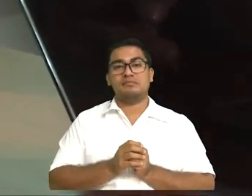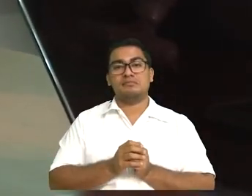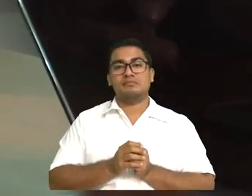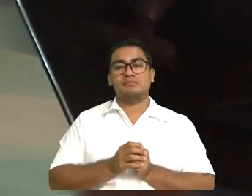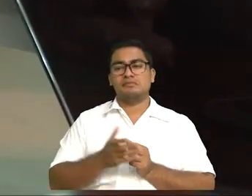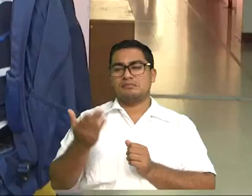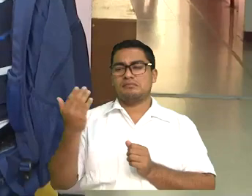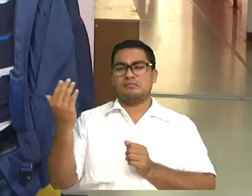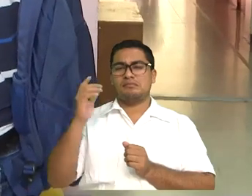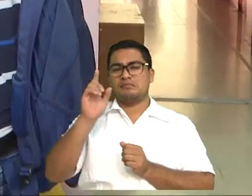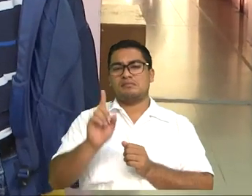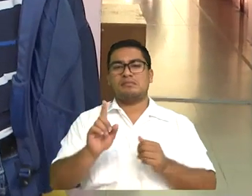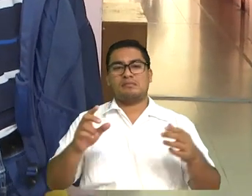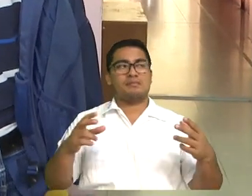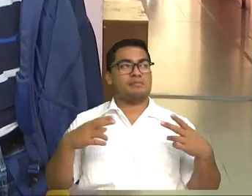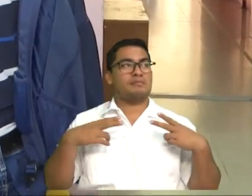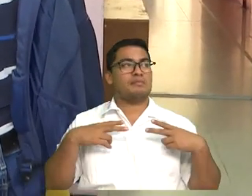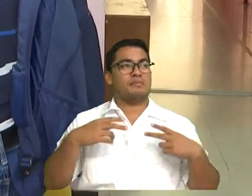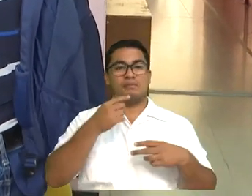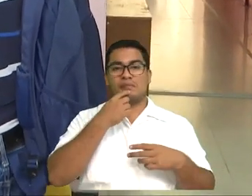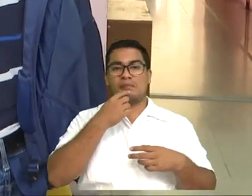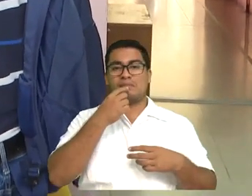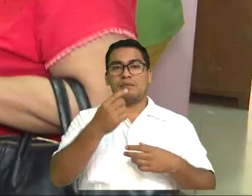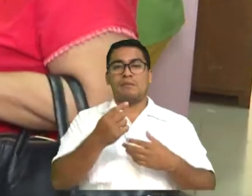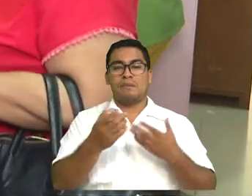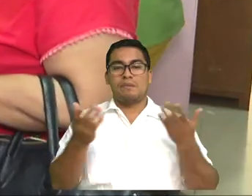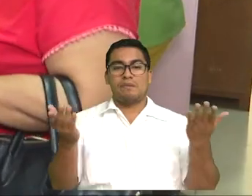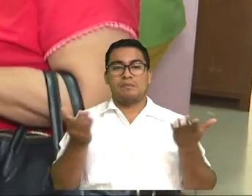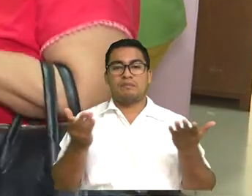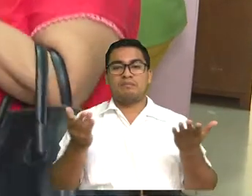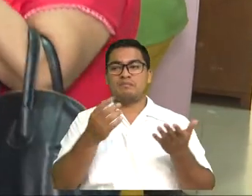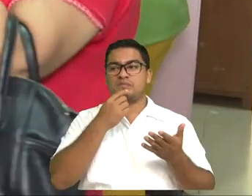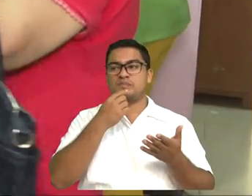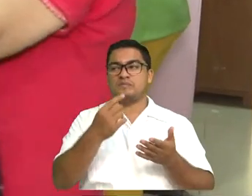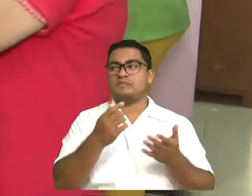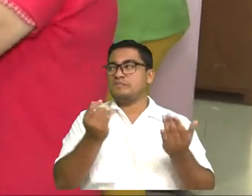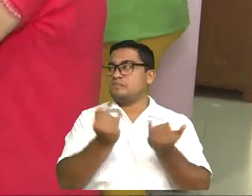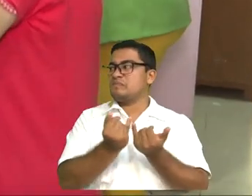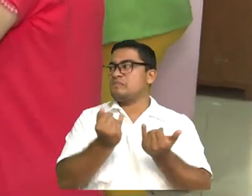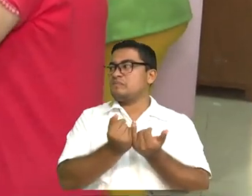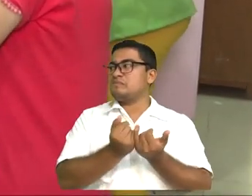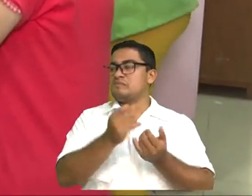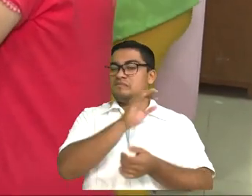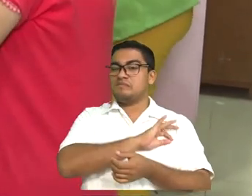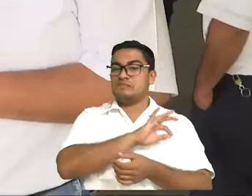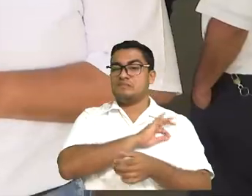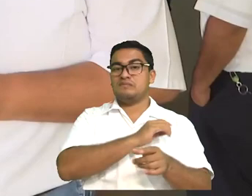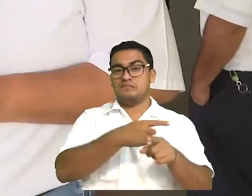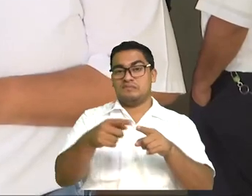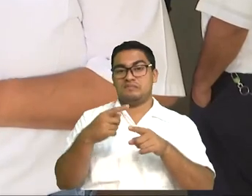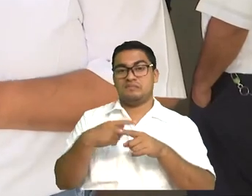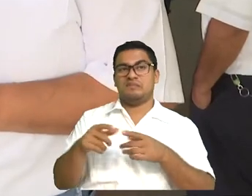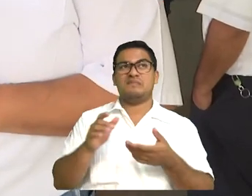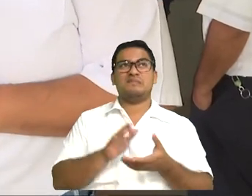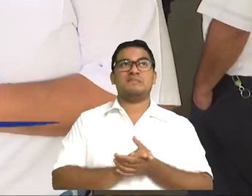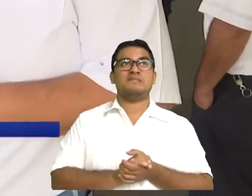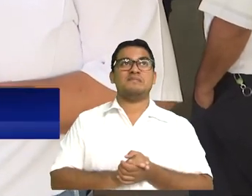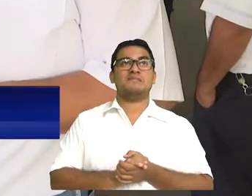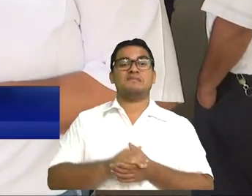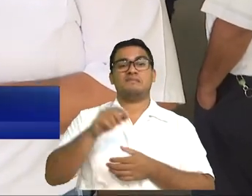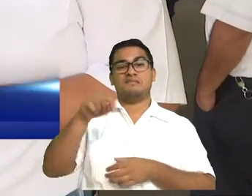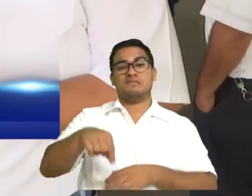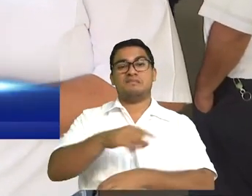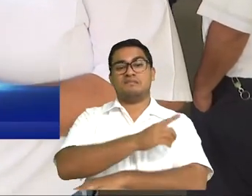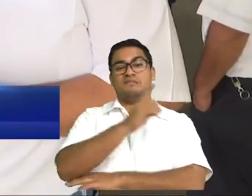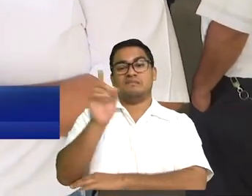primero de abril, los más de 57 mil trabajadores del Ministerio de Educación recibieron su salario. Este viernes 3 de abril,